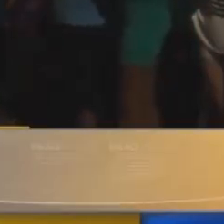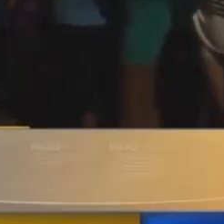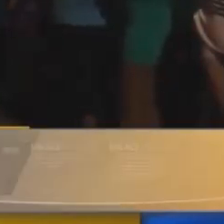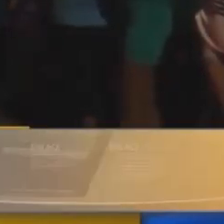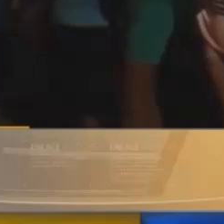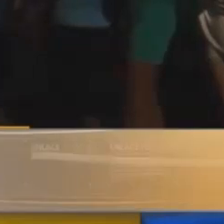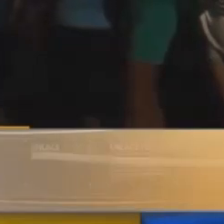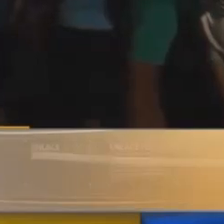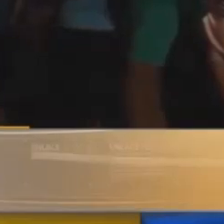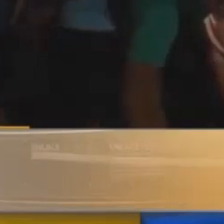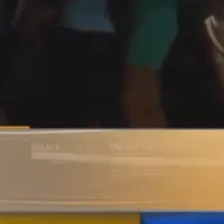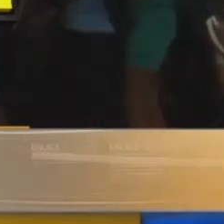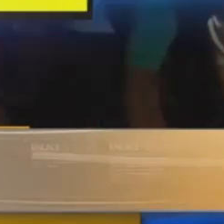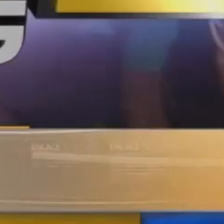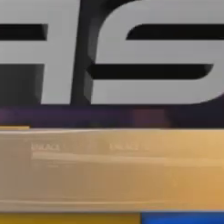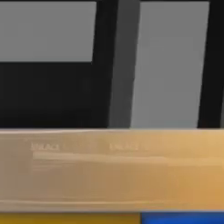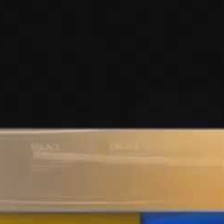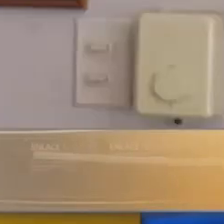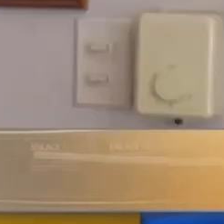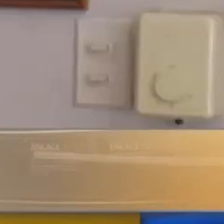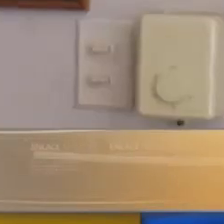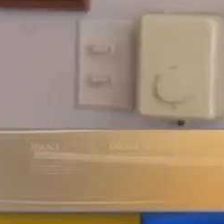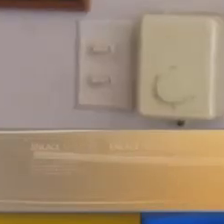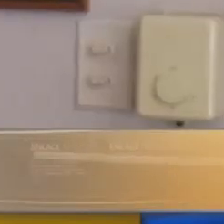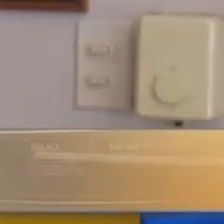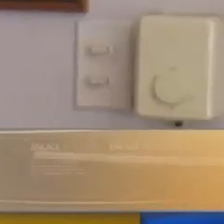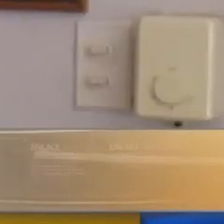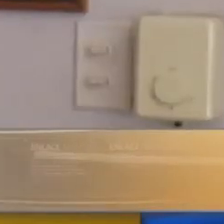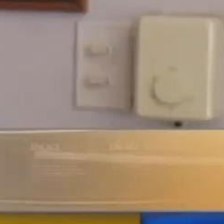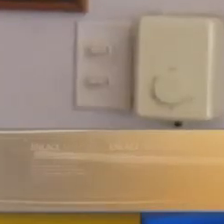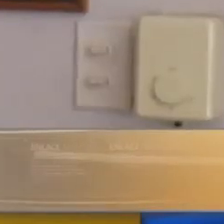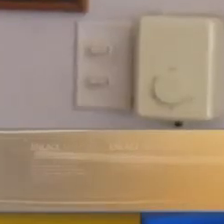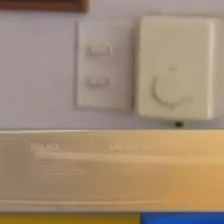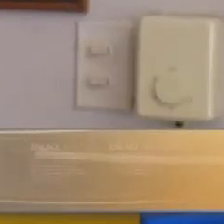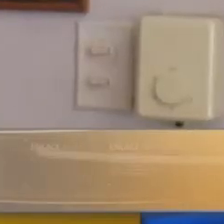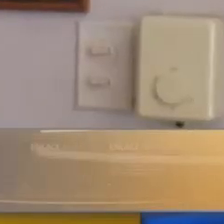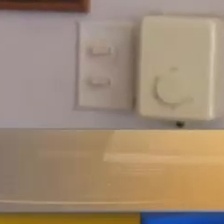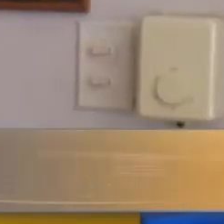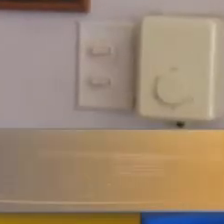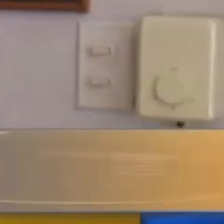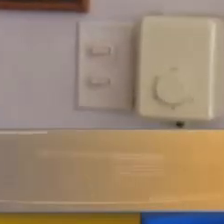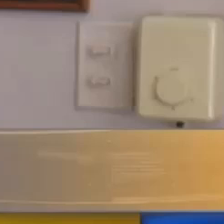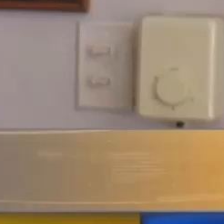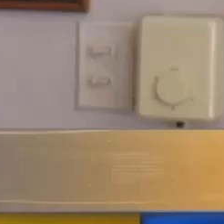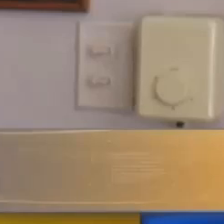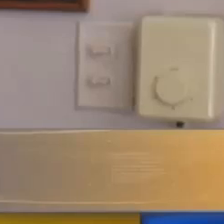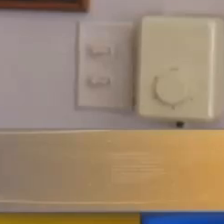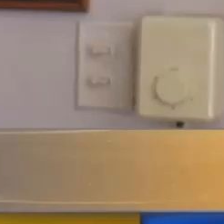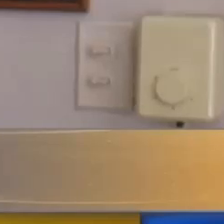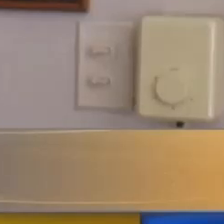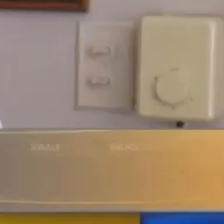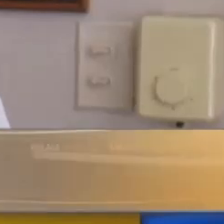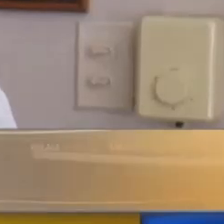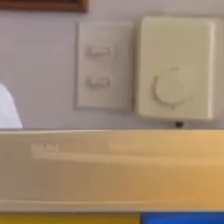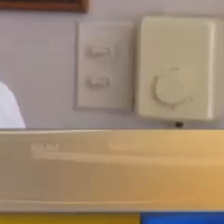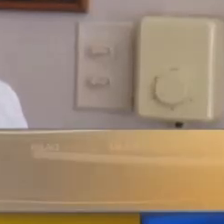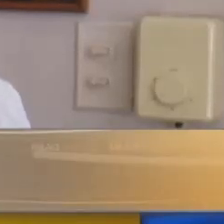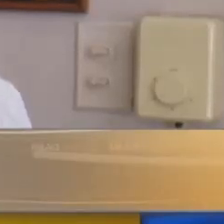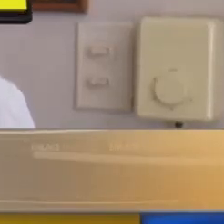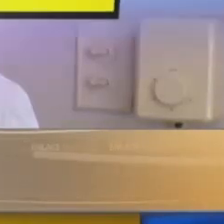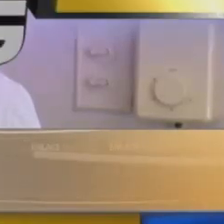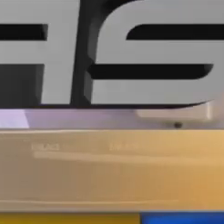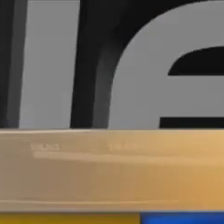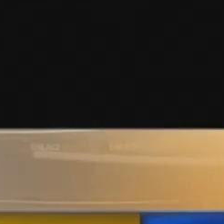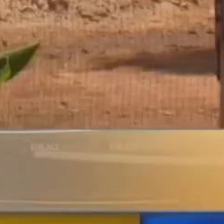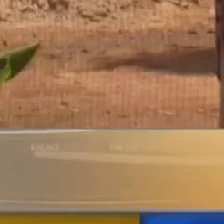de la policía realizó el levantamiento del cadáver. Monseñor Camilo Fernando Castrellón instó a la ciudadanía a participar cuando se convoque el plebiscito por la paz